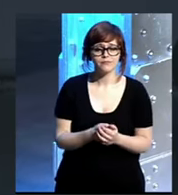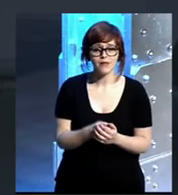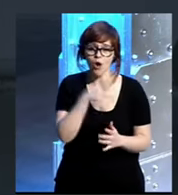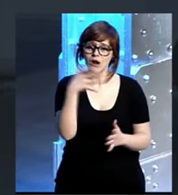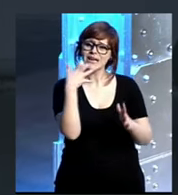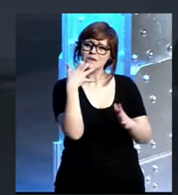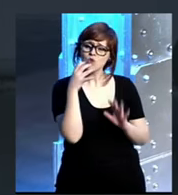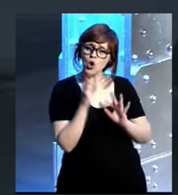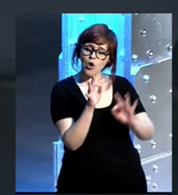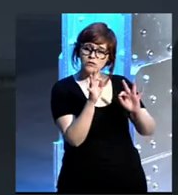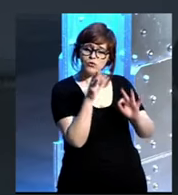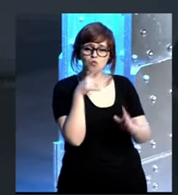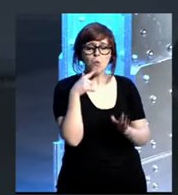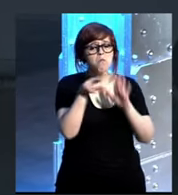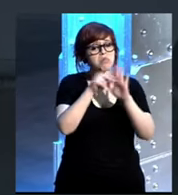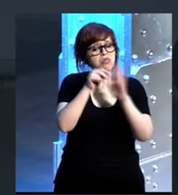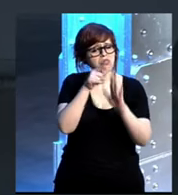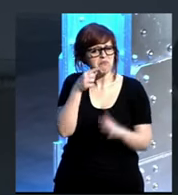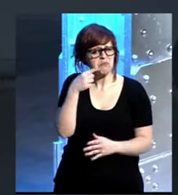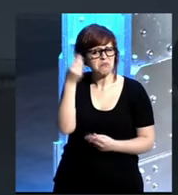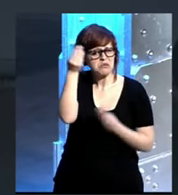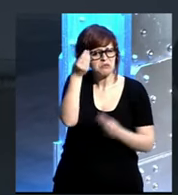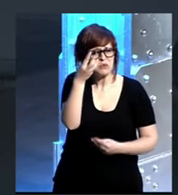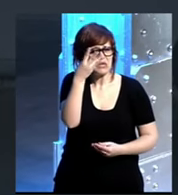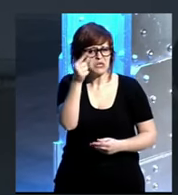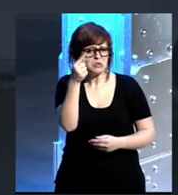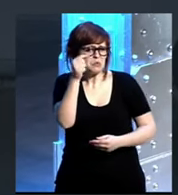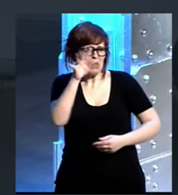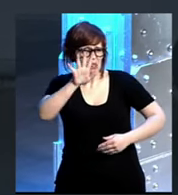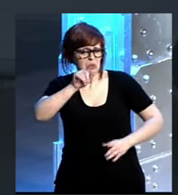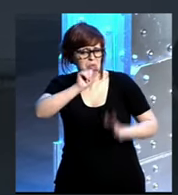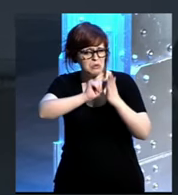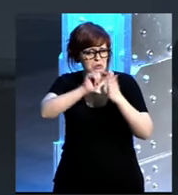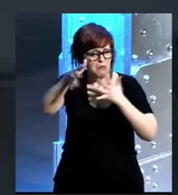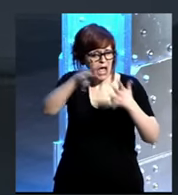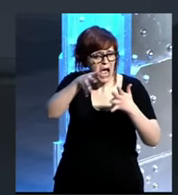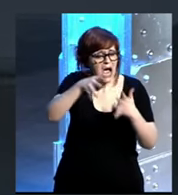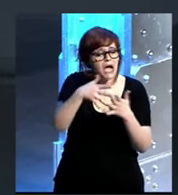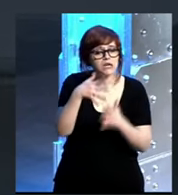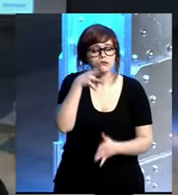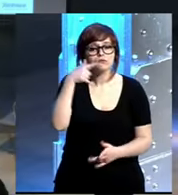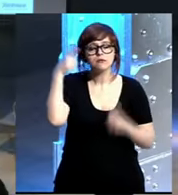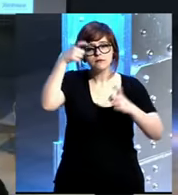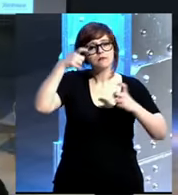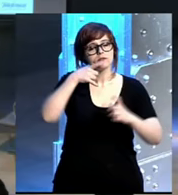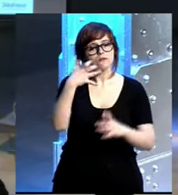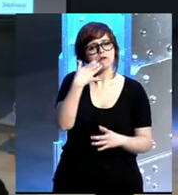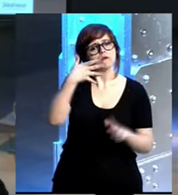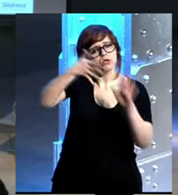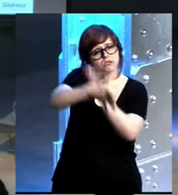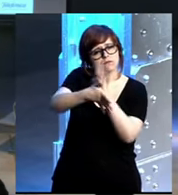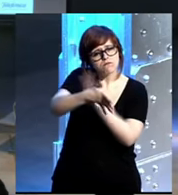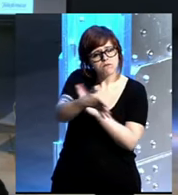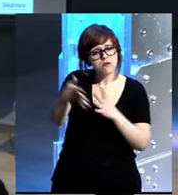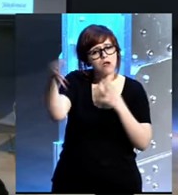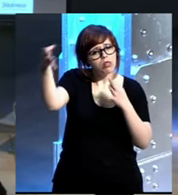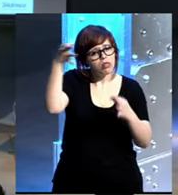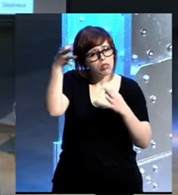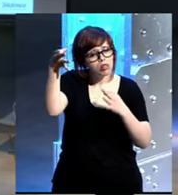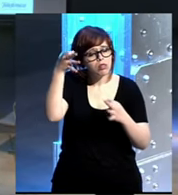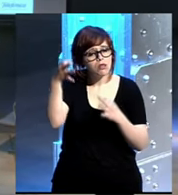interesante. Tengo un vídeo aquí que son 3 minutos y medio aproximadamente, donde os vamos a poner algunos ejemplos concretos de cómo